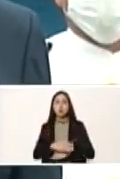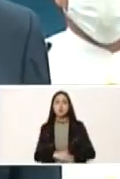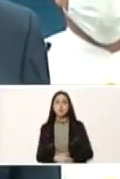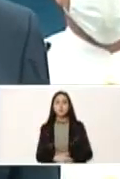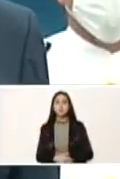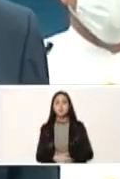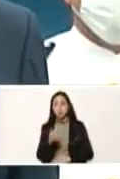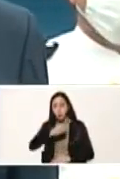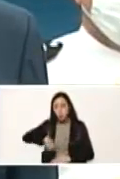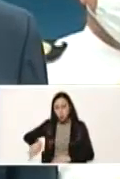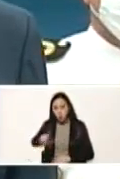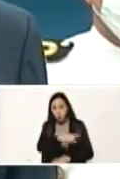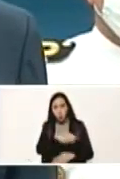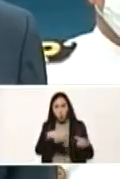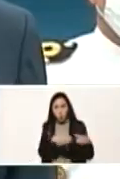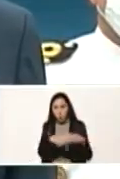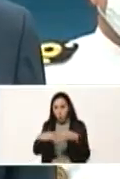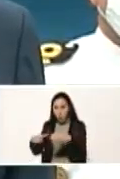tenientes de corbeta,